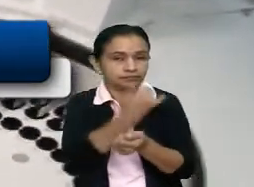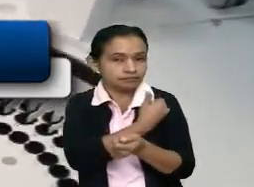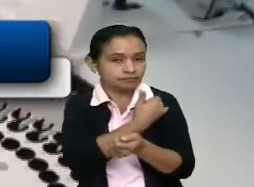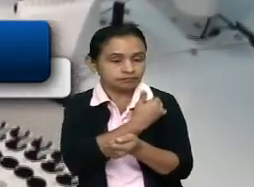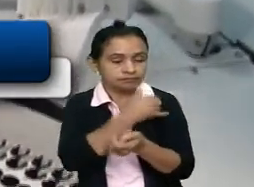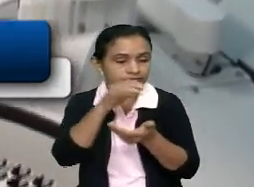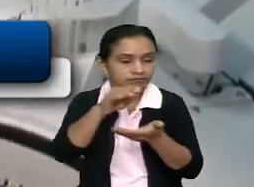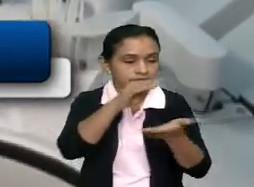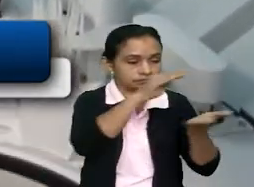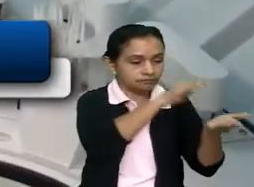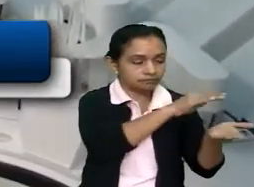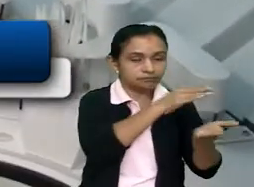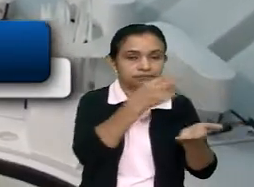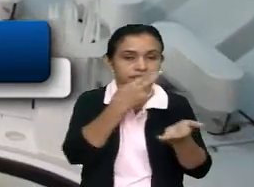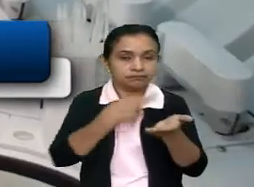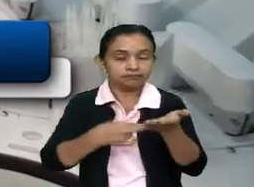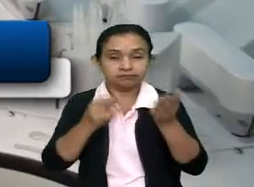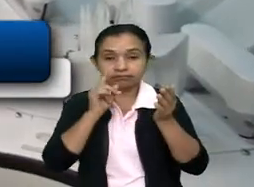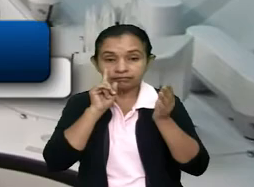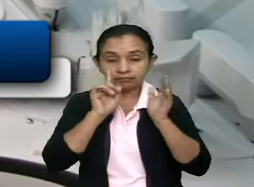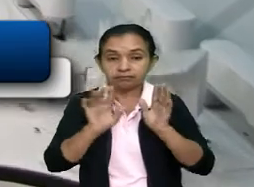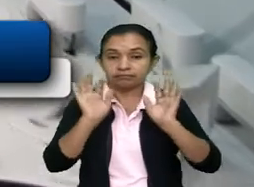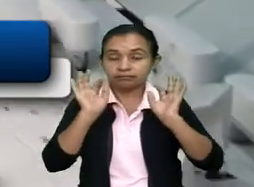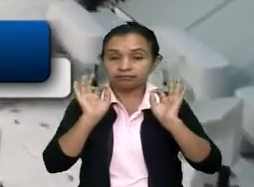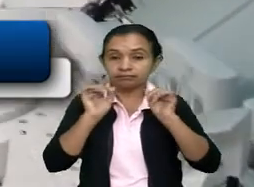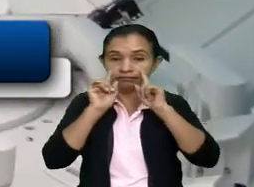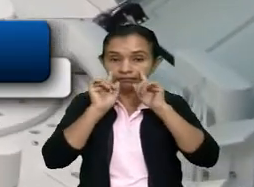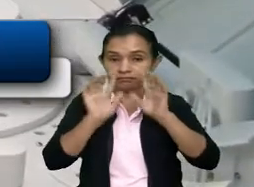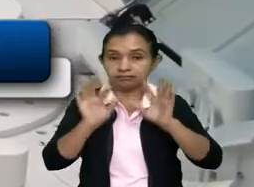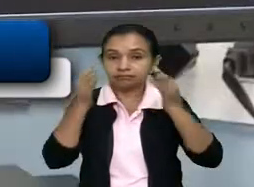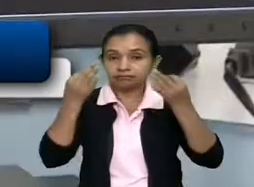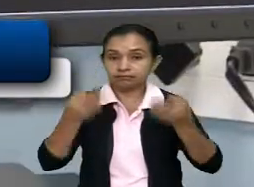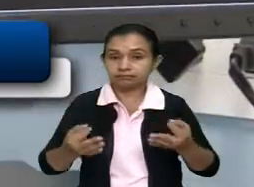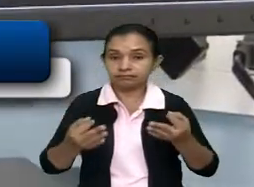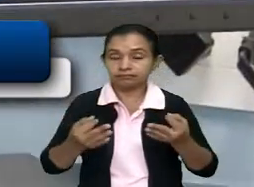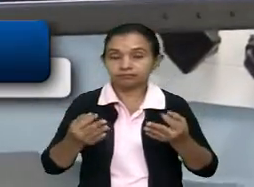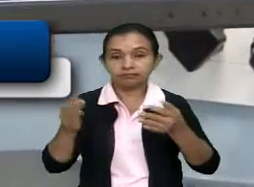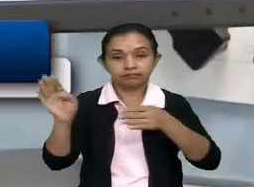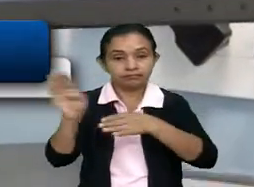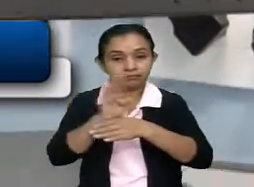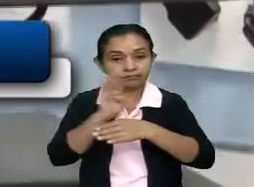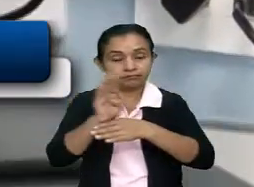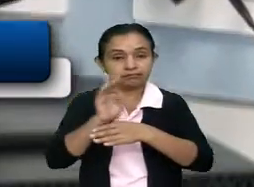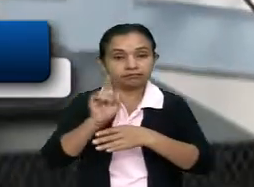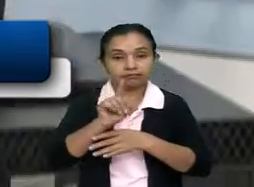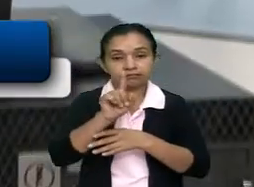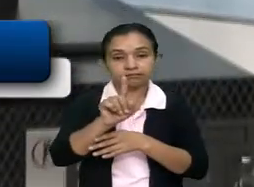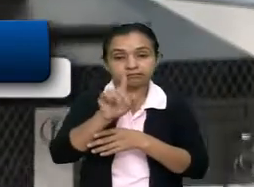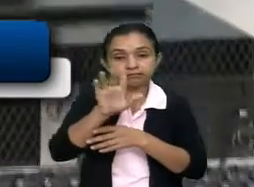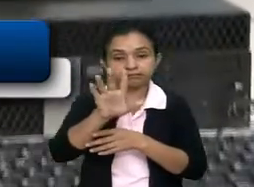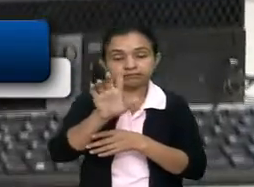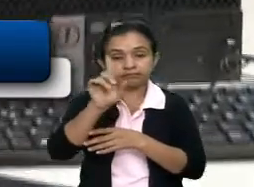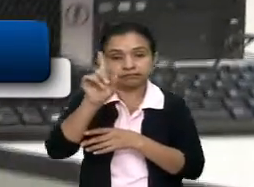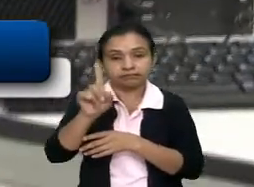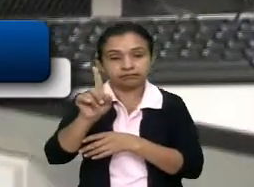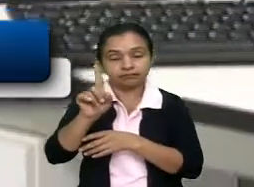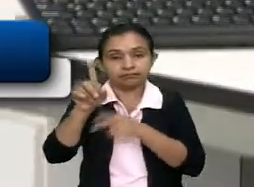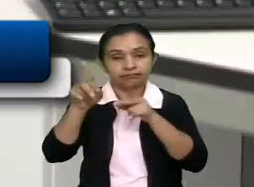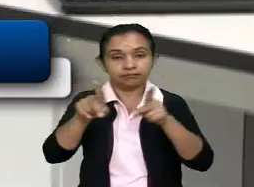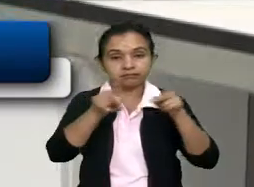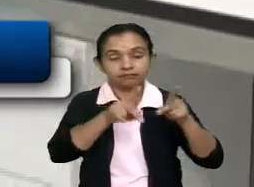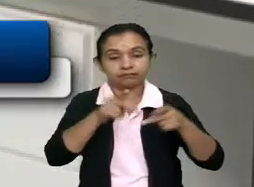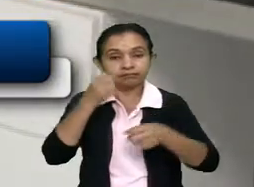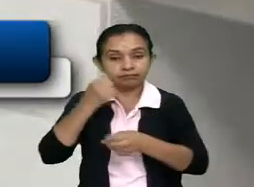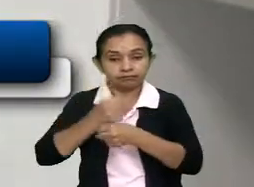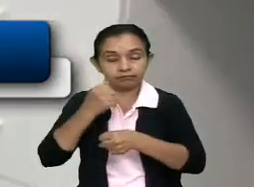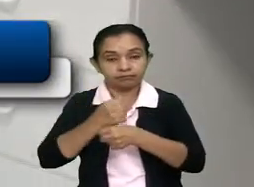unidad de salud sea segura pues bien el banco de sangre cuenta ahorita con 151 miembros en su